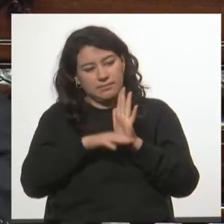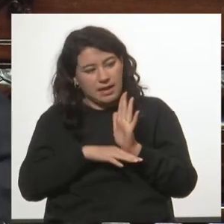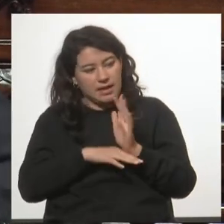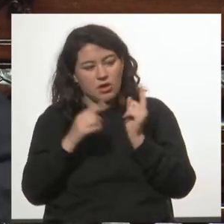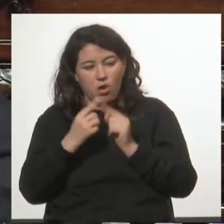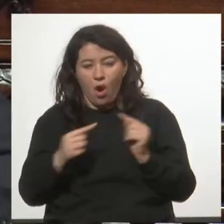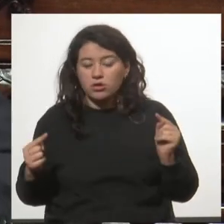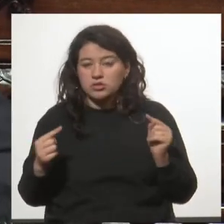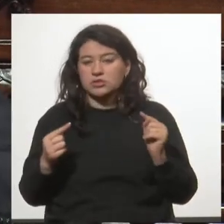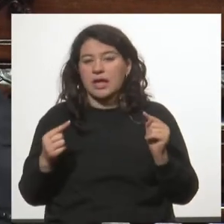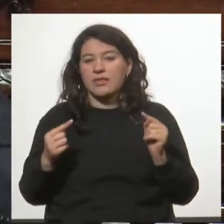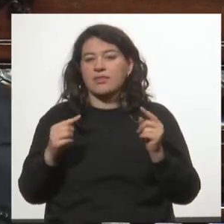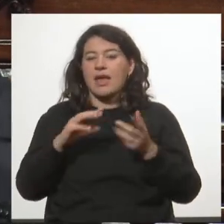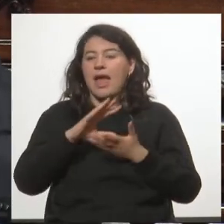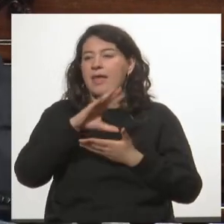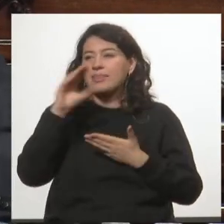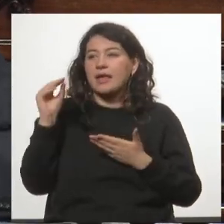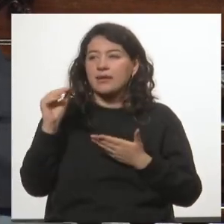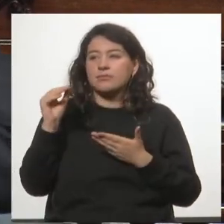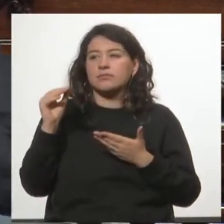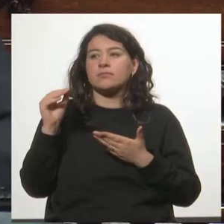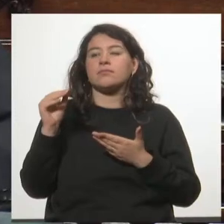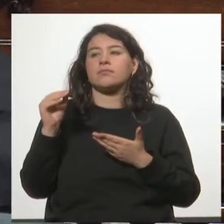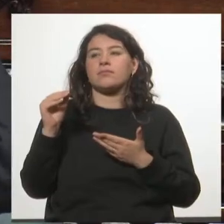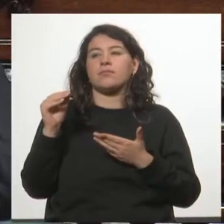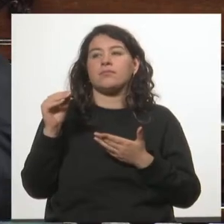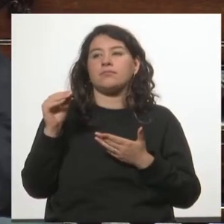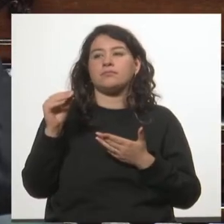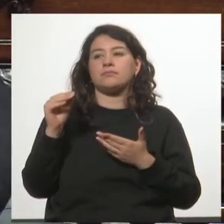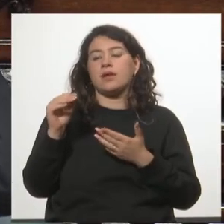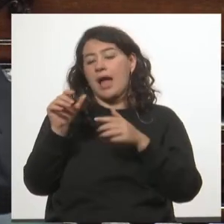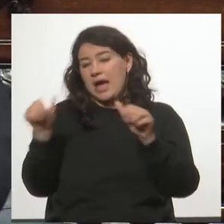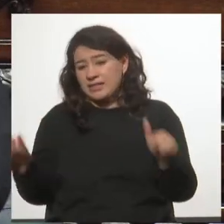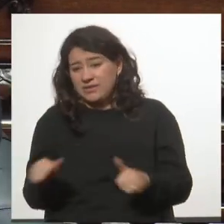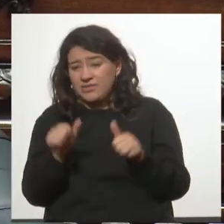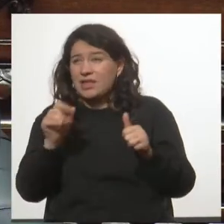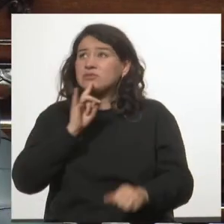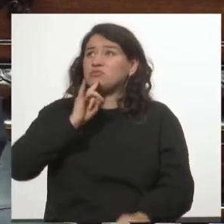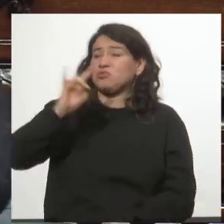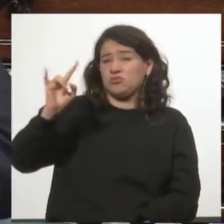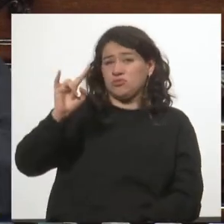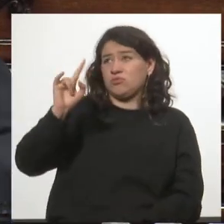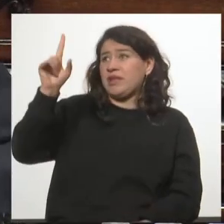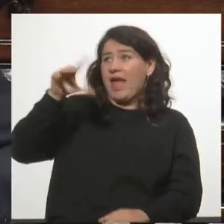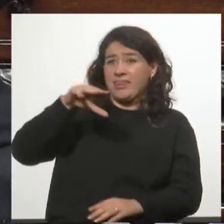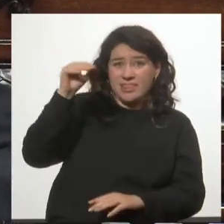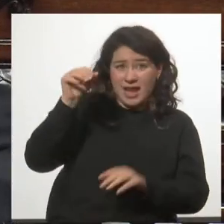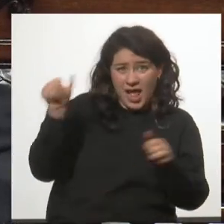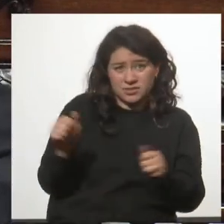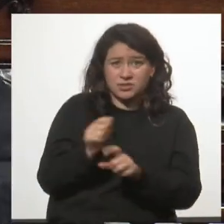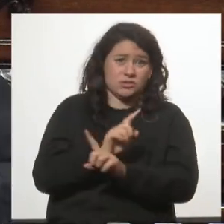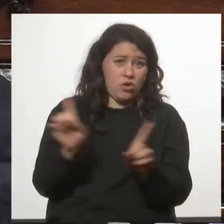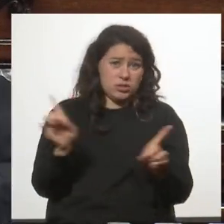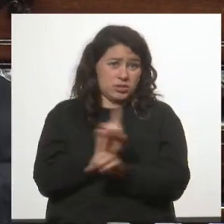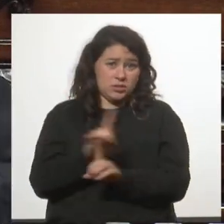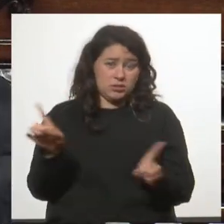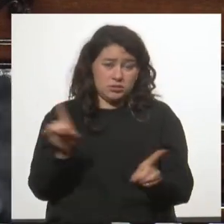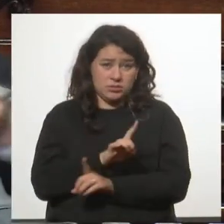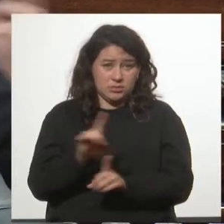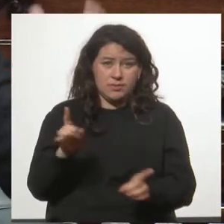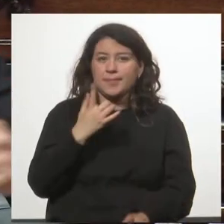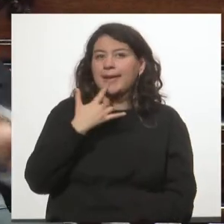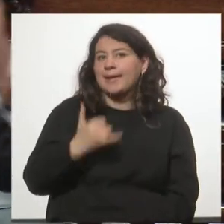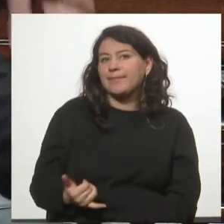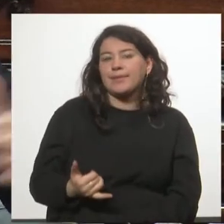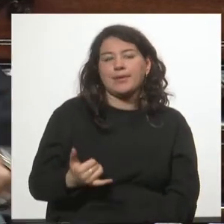de ante el tse se derivan actividades que no le corresponden ante él en